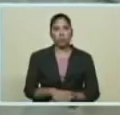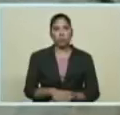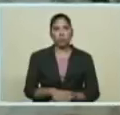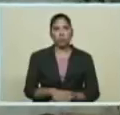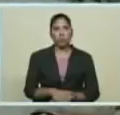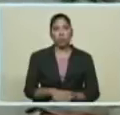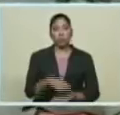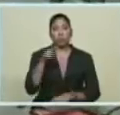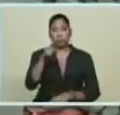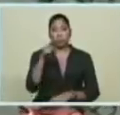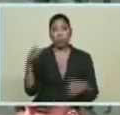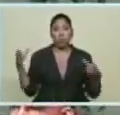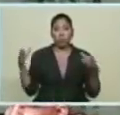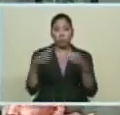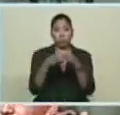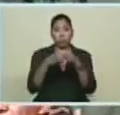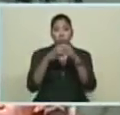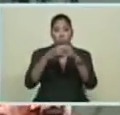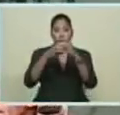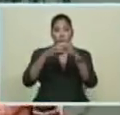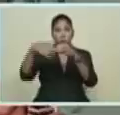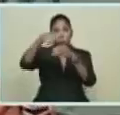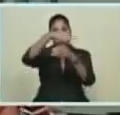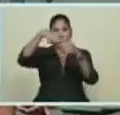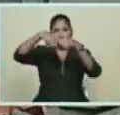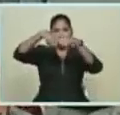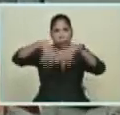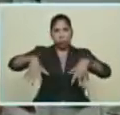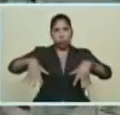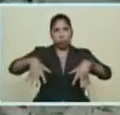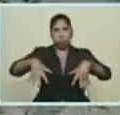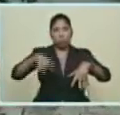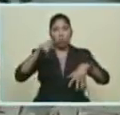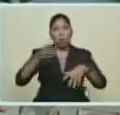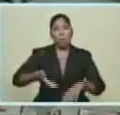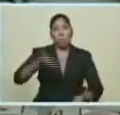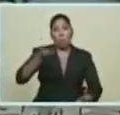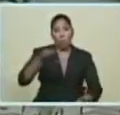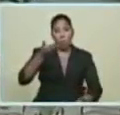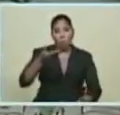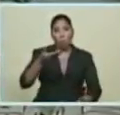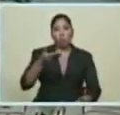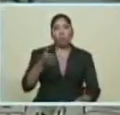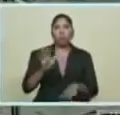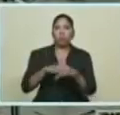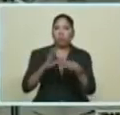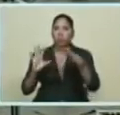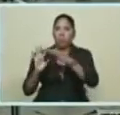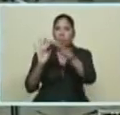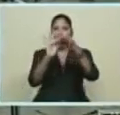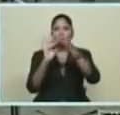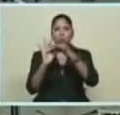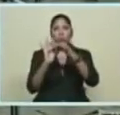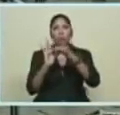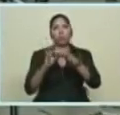médula de la estructura organizativa de la nueva Fuerza Armada Nacional Bolivariana.